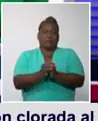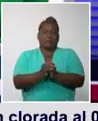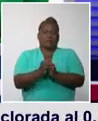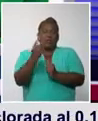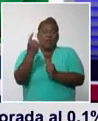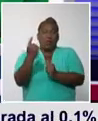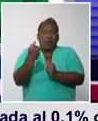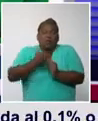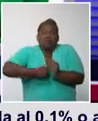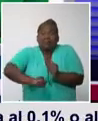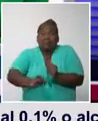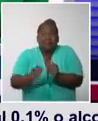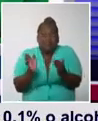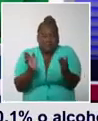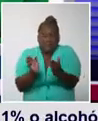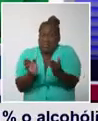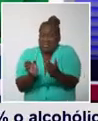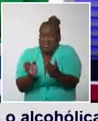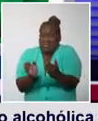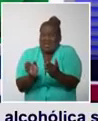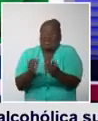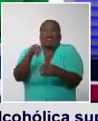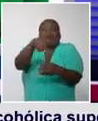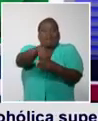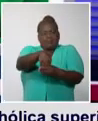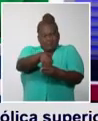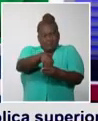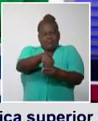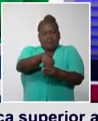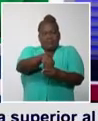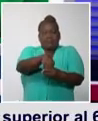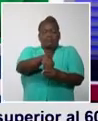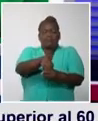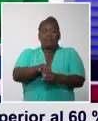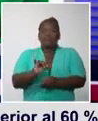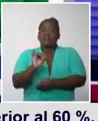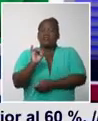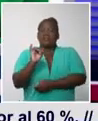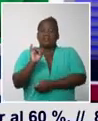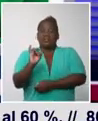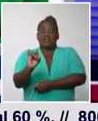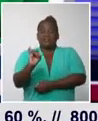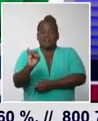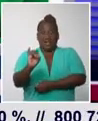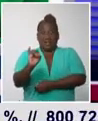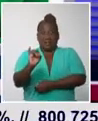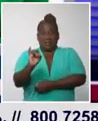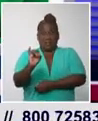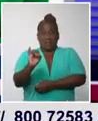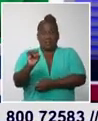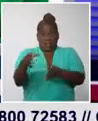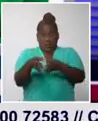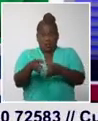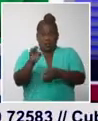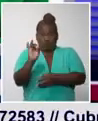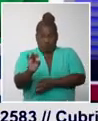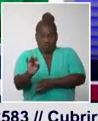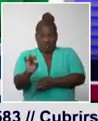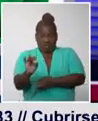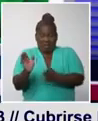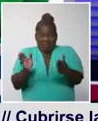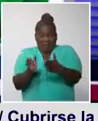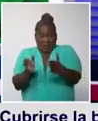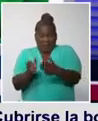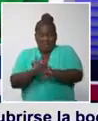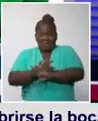nacido. Todos, 6 de los 7, contactos ya de casos